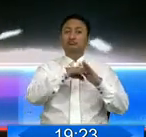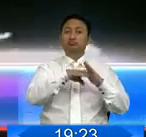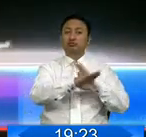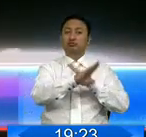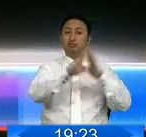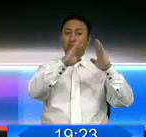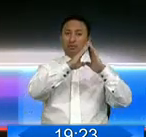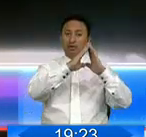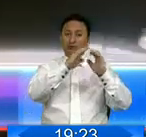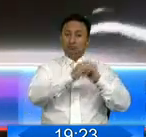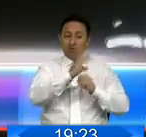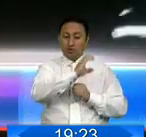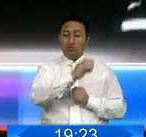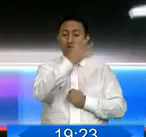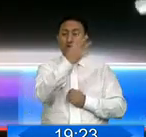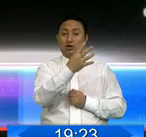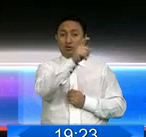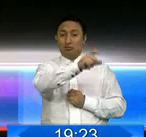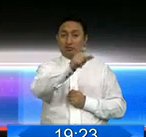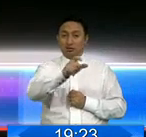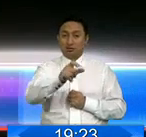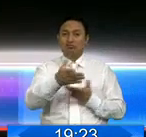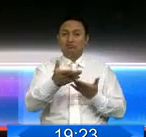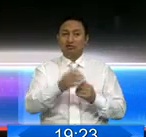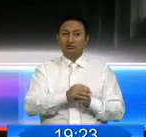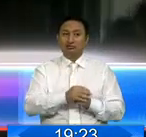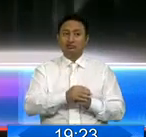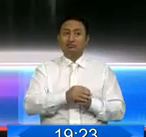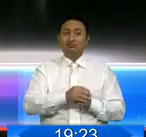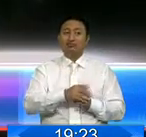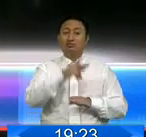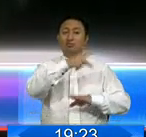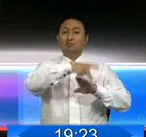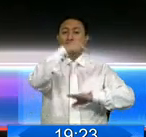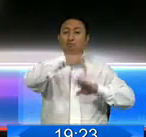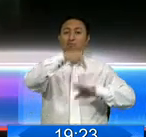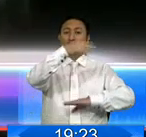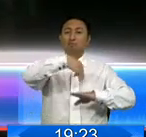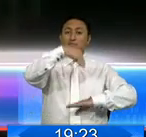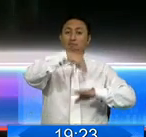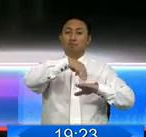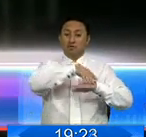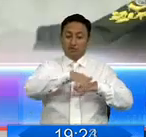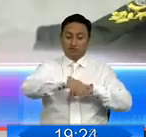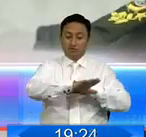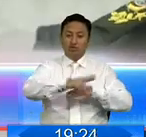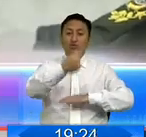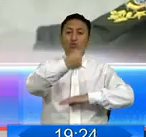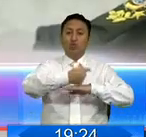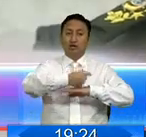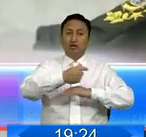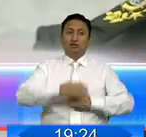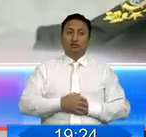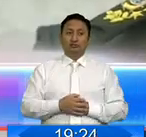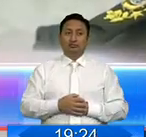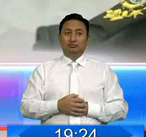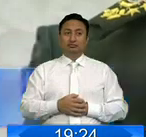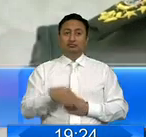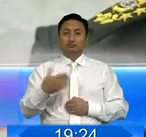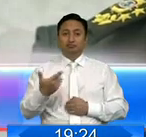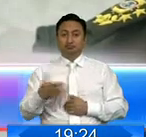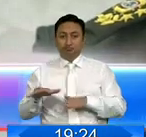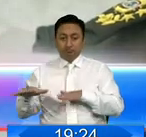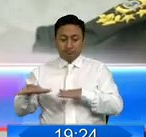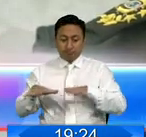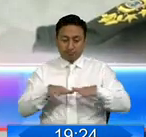los 4 supuestos pornógrafos se realizaron en las provincias de Pichincha, Manabí, Los Ríos y Guayas. Estamos trabajando en coordinación.